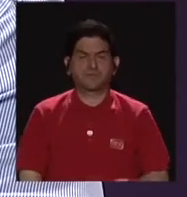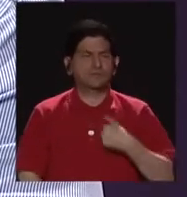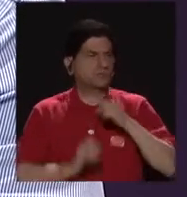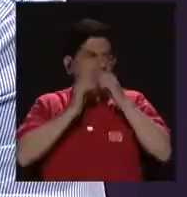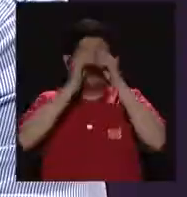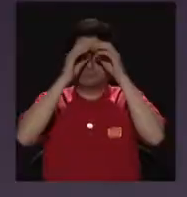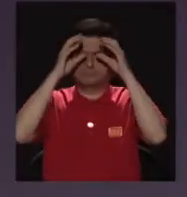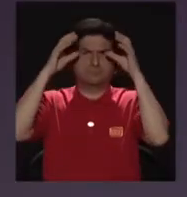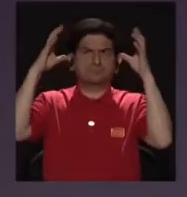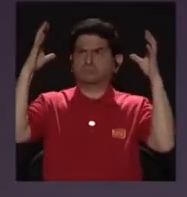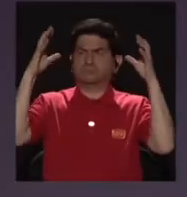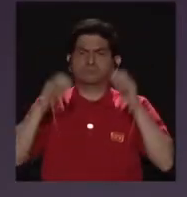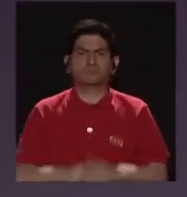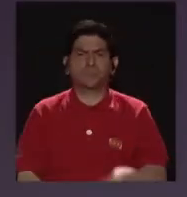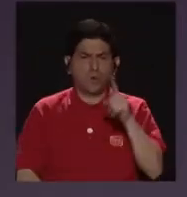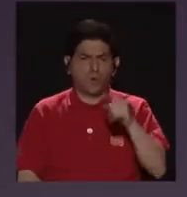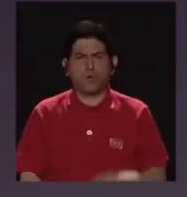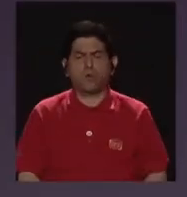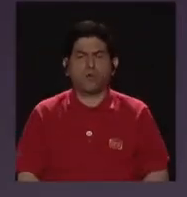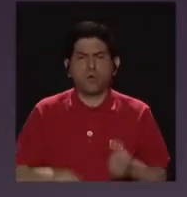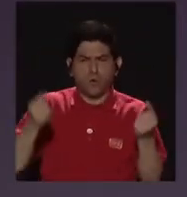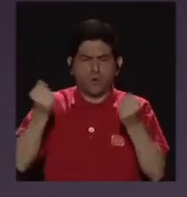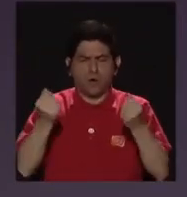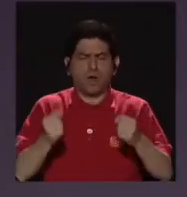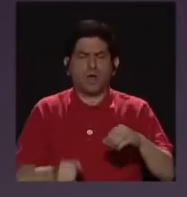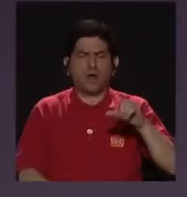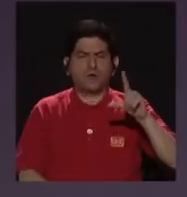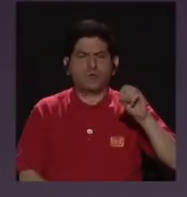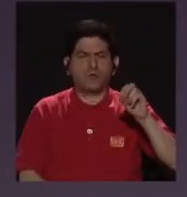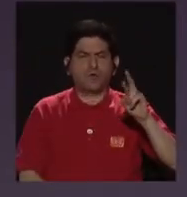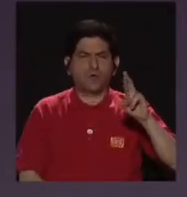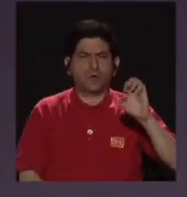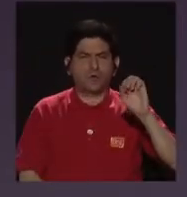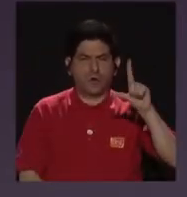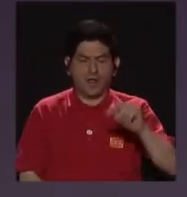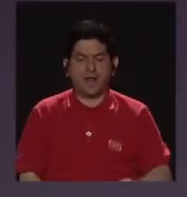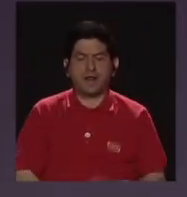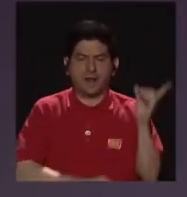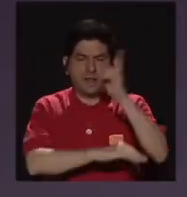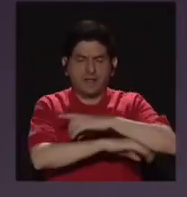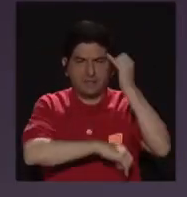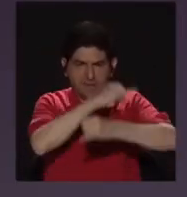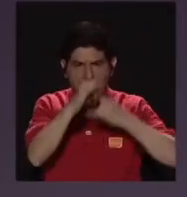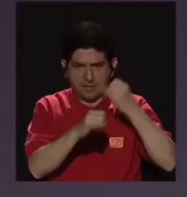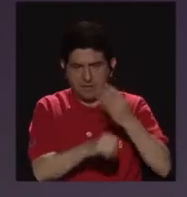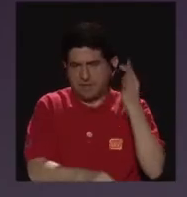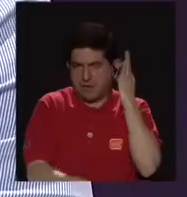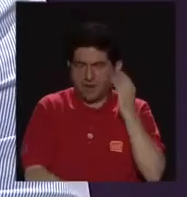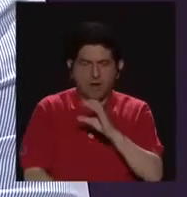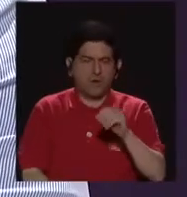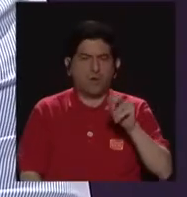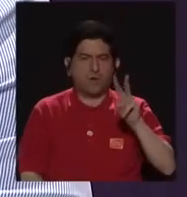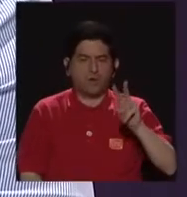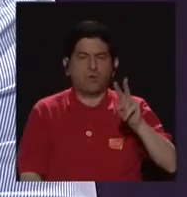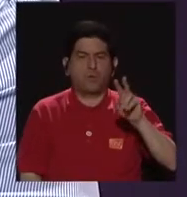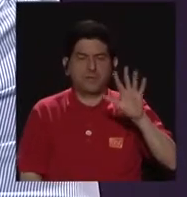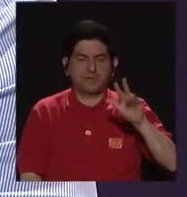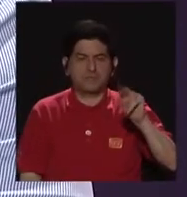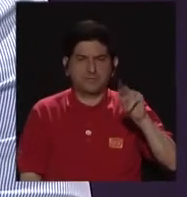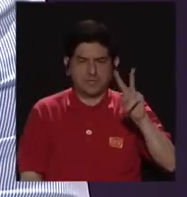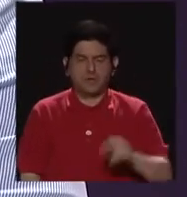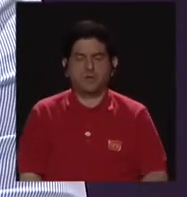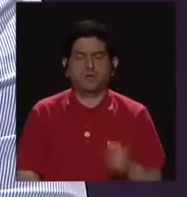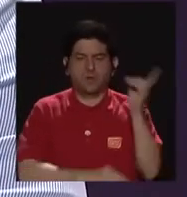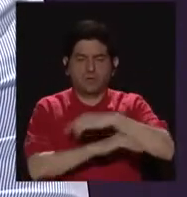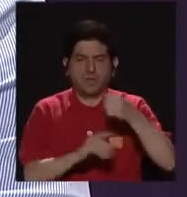imagino a una carroza de l'oréal un 8 de marzo con el día internacional de las mujeres o un 25 de noviembre en el de interés en día